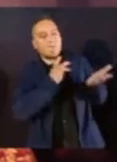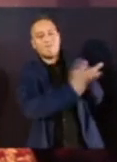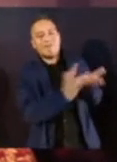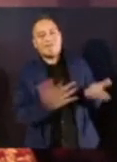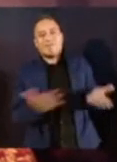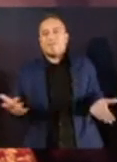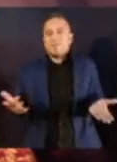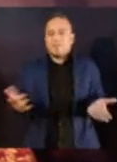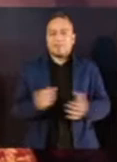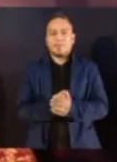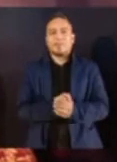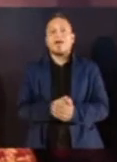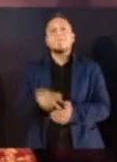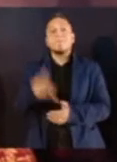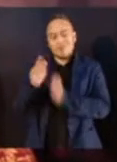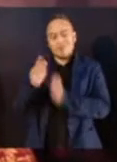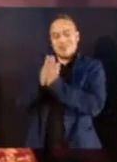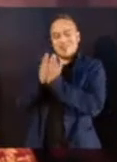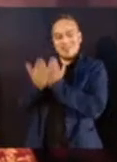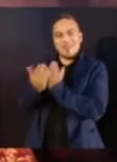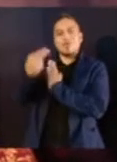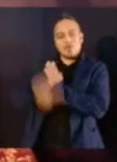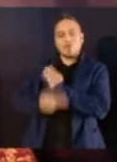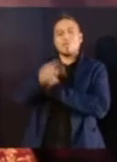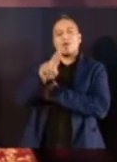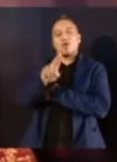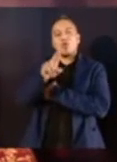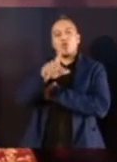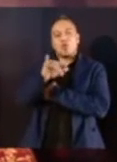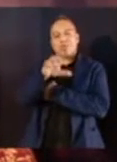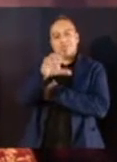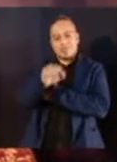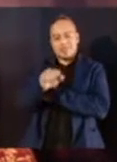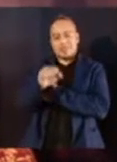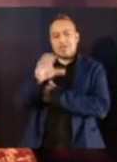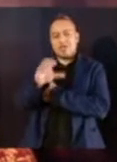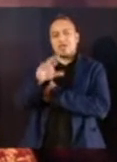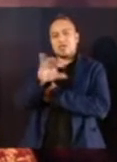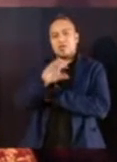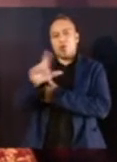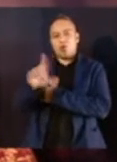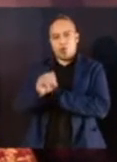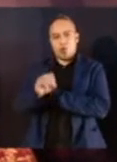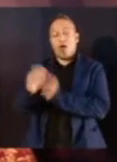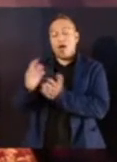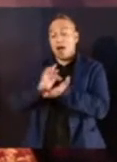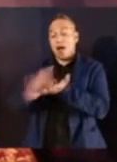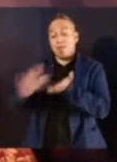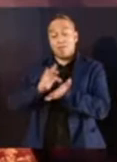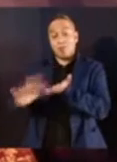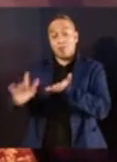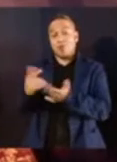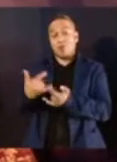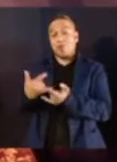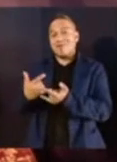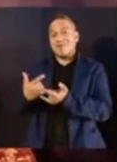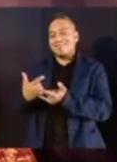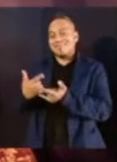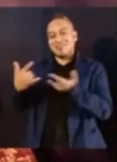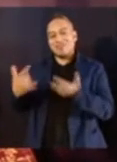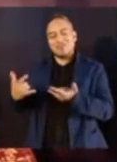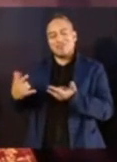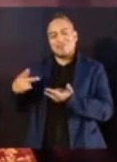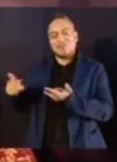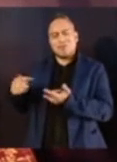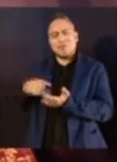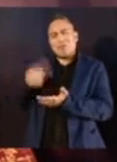esa época fundamental en la historia de José Vasconcelos y representa, yo creo, lo mejor